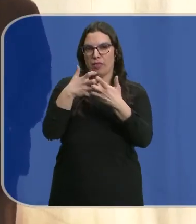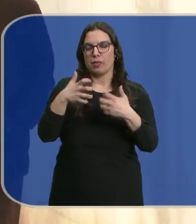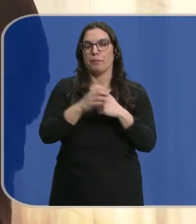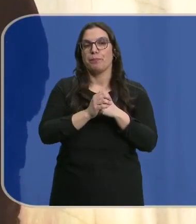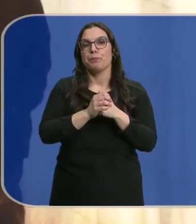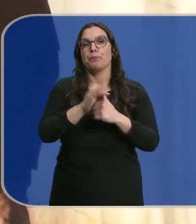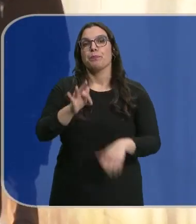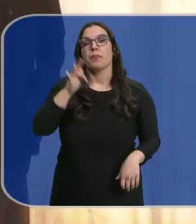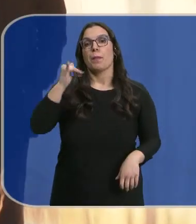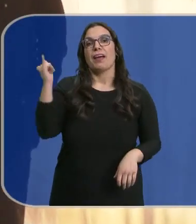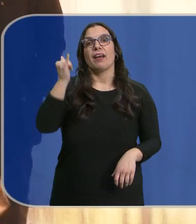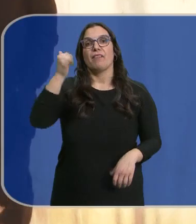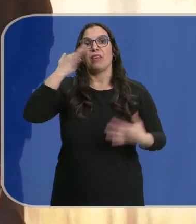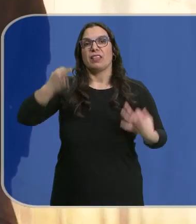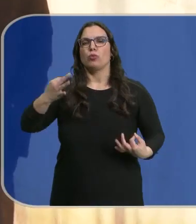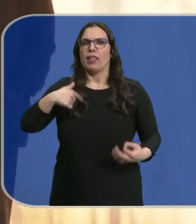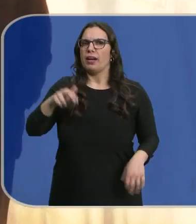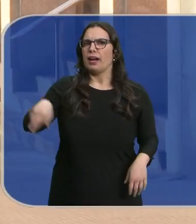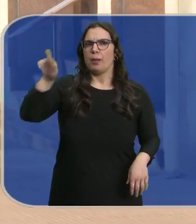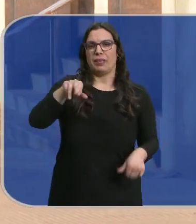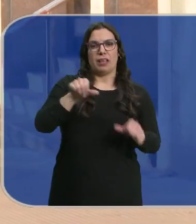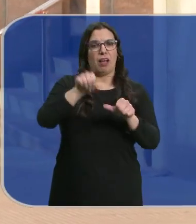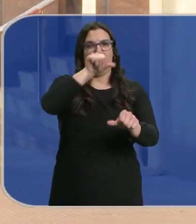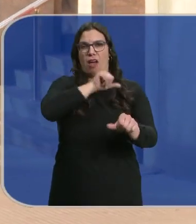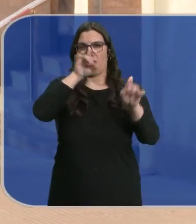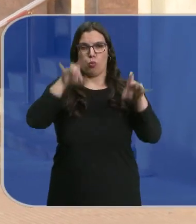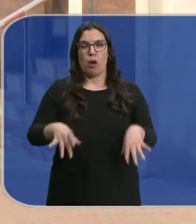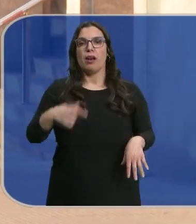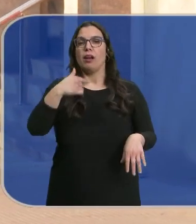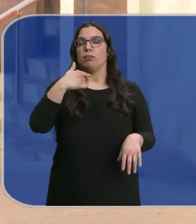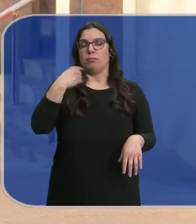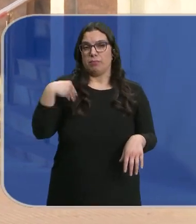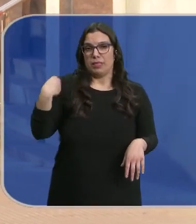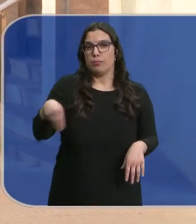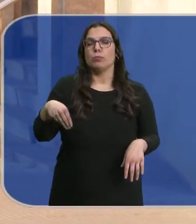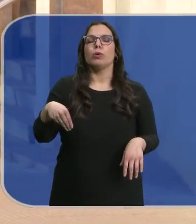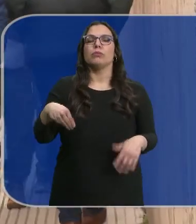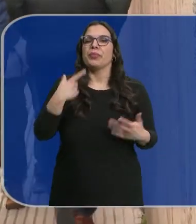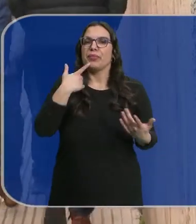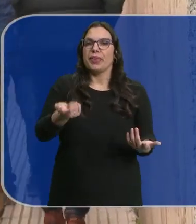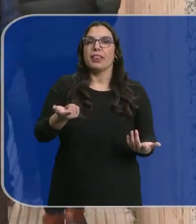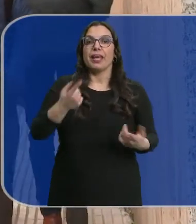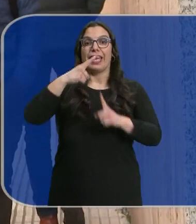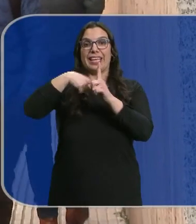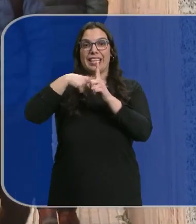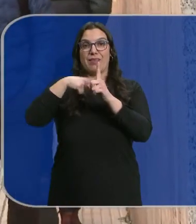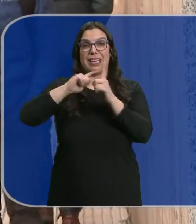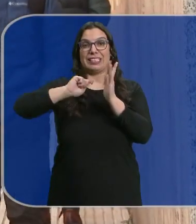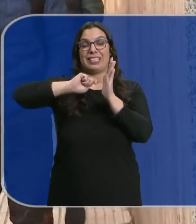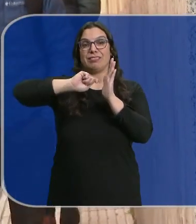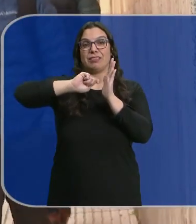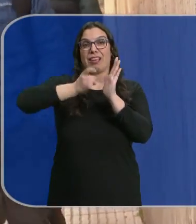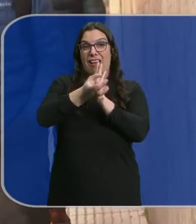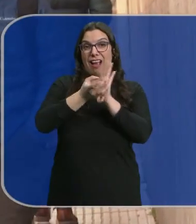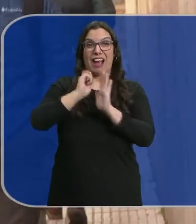accidente. Además, el jefe de seguridad ha repetido, como todos los acusados que le han precedido en el uso de la palabra, que los niveles de metano